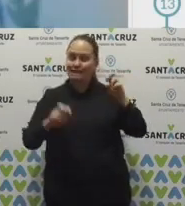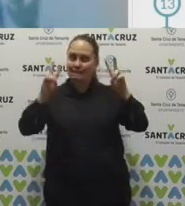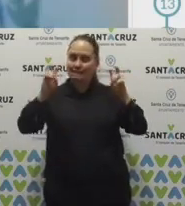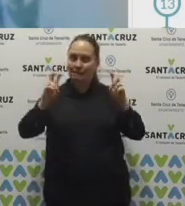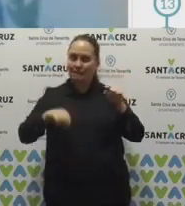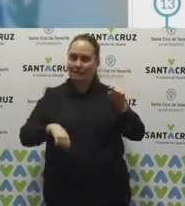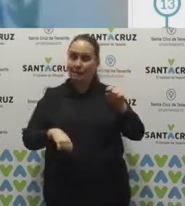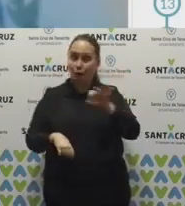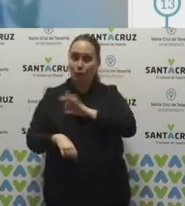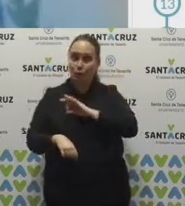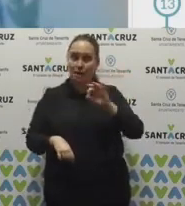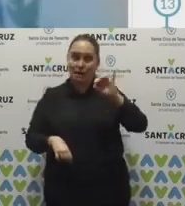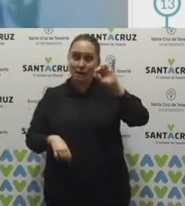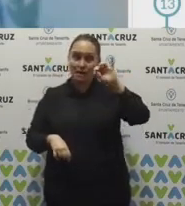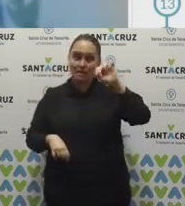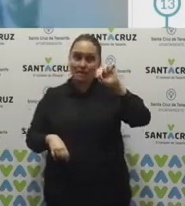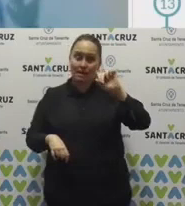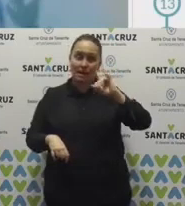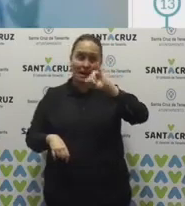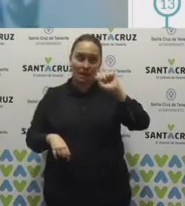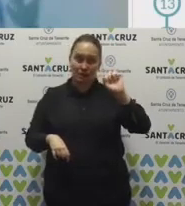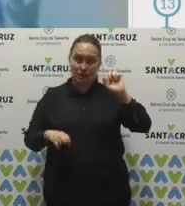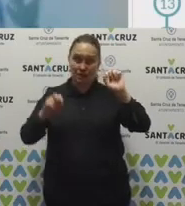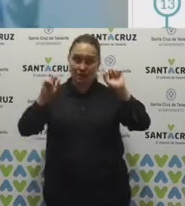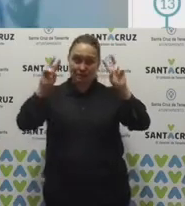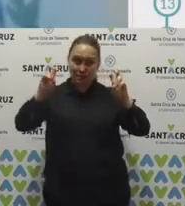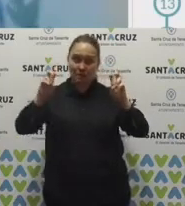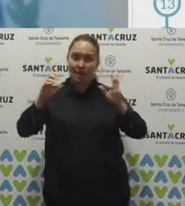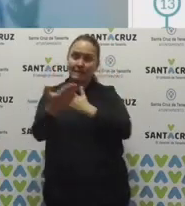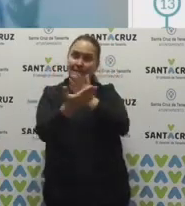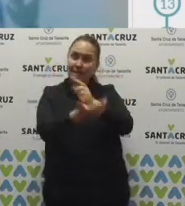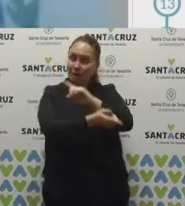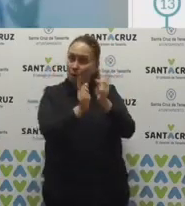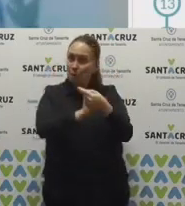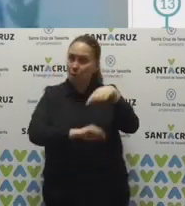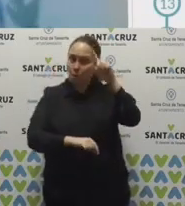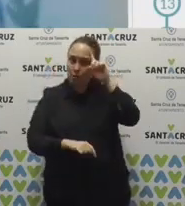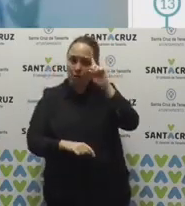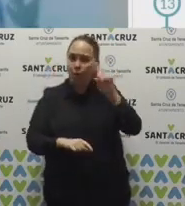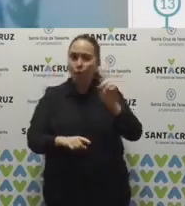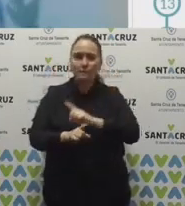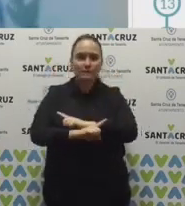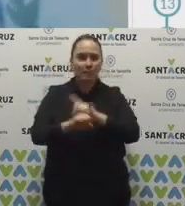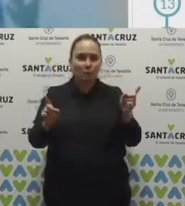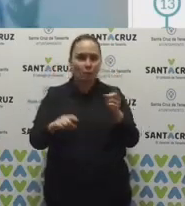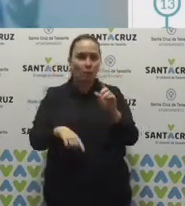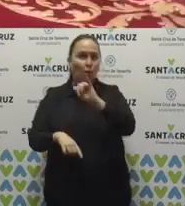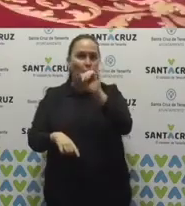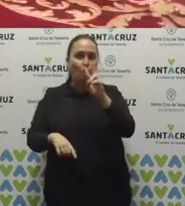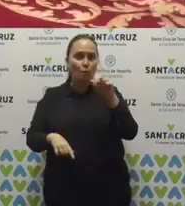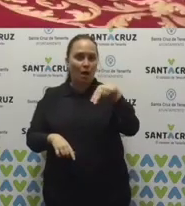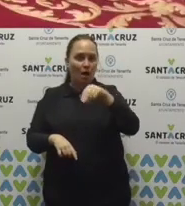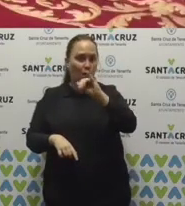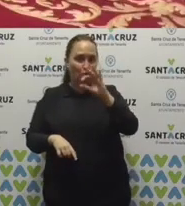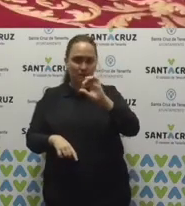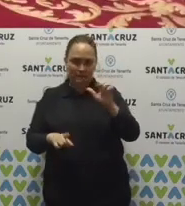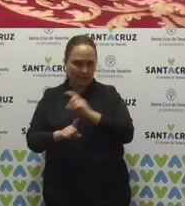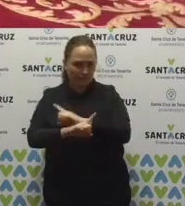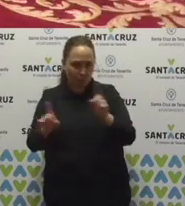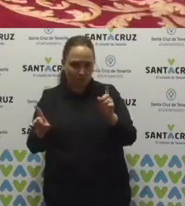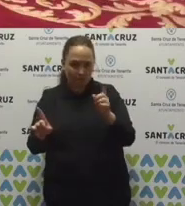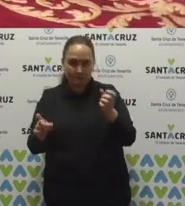doña yaiza en cuanto a la transaccional se refiere guiado y a los señalados conozco a jose de todas maneras don carlo